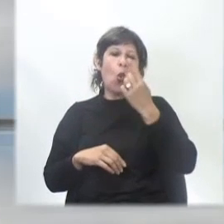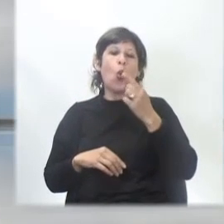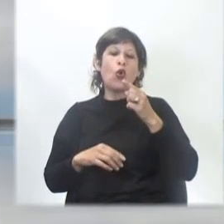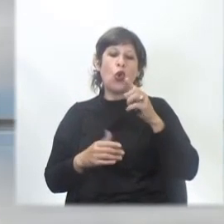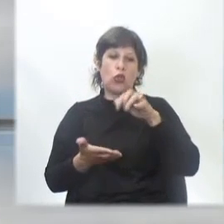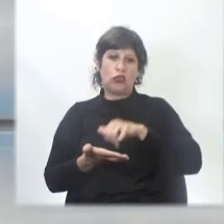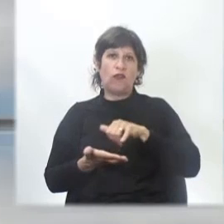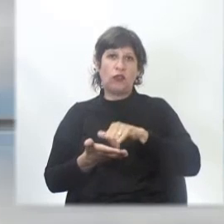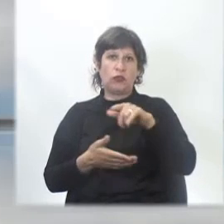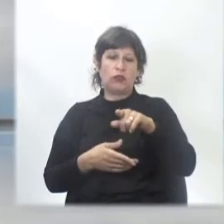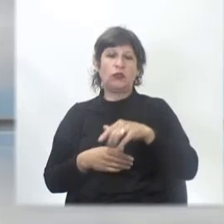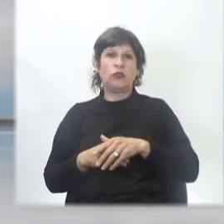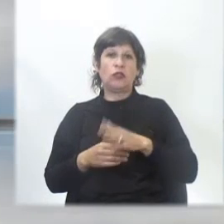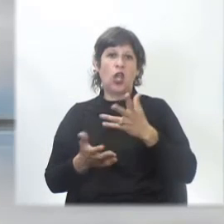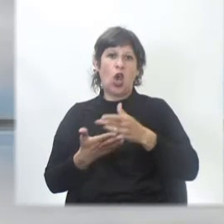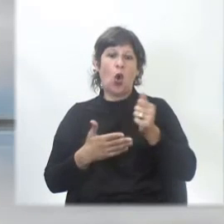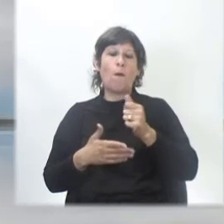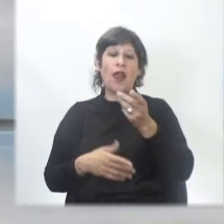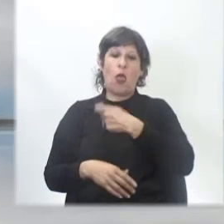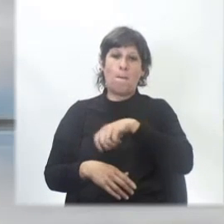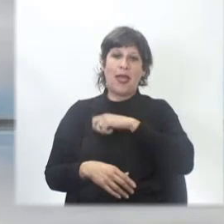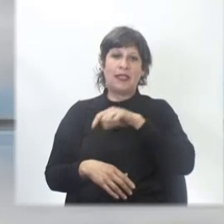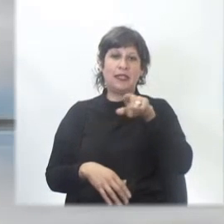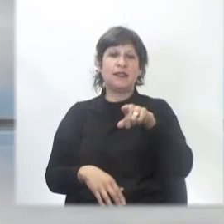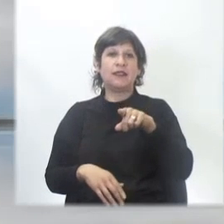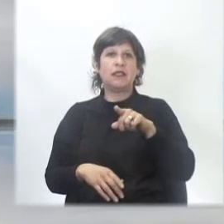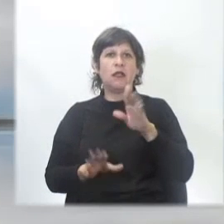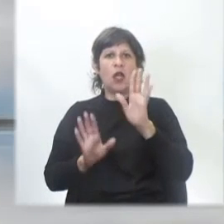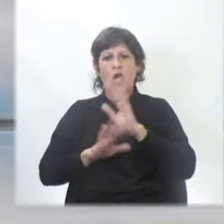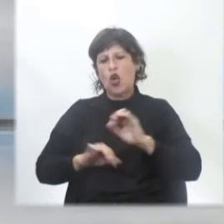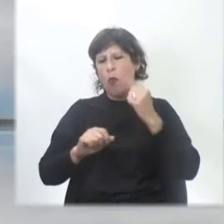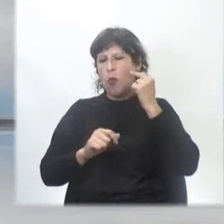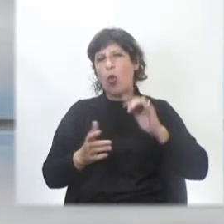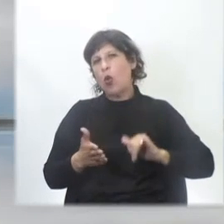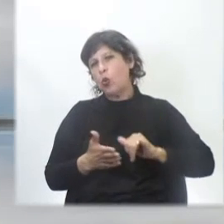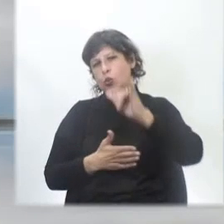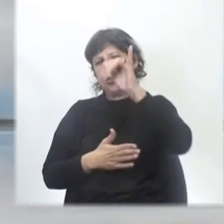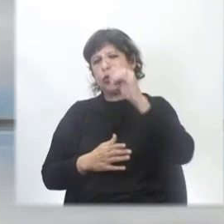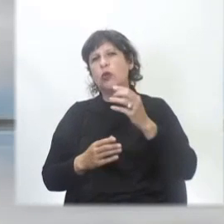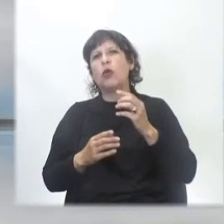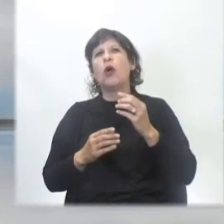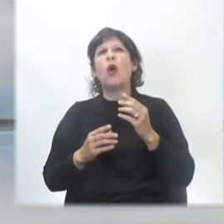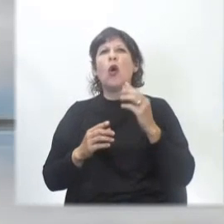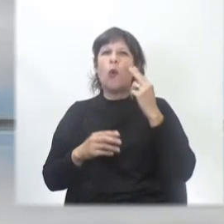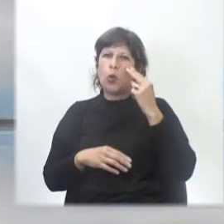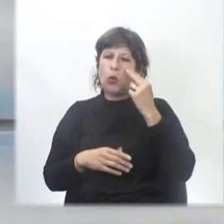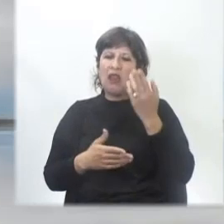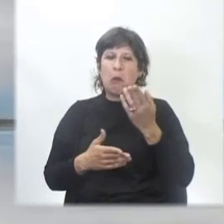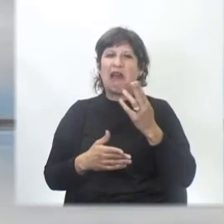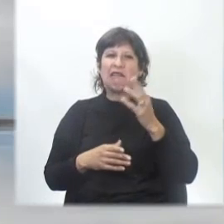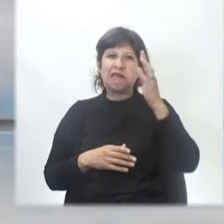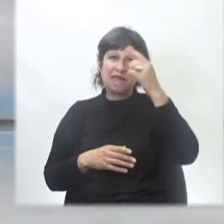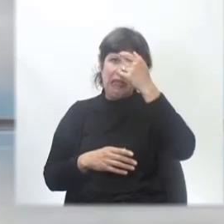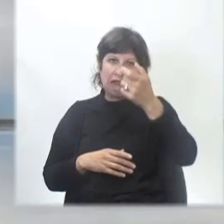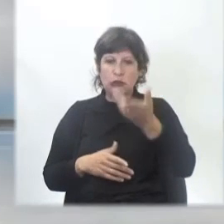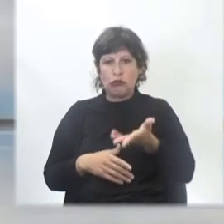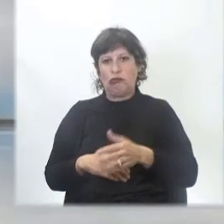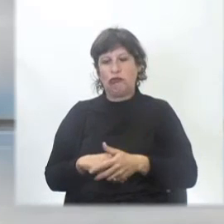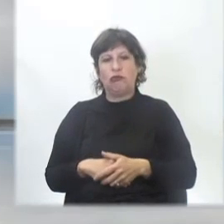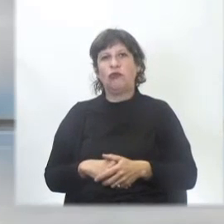Hércules comprados a España no pudo volar por problemas técnicos.